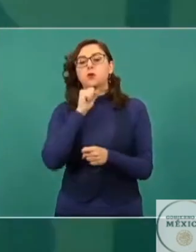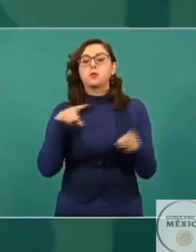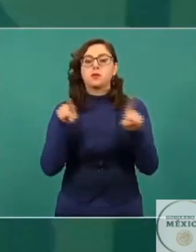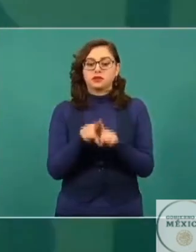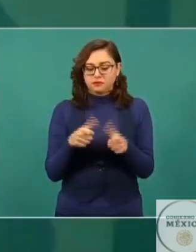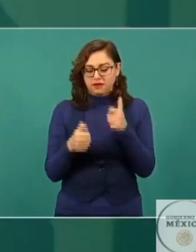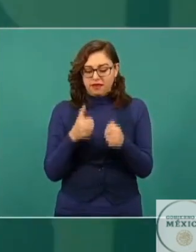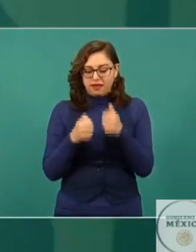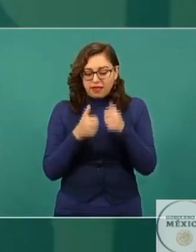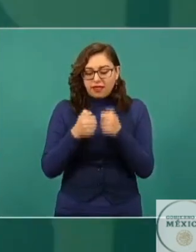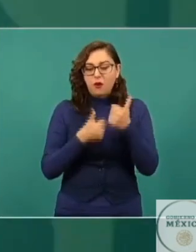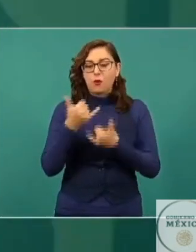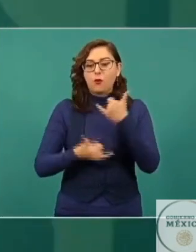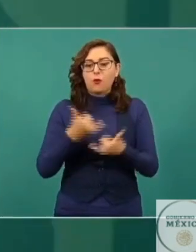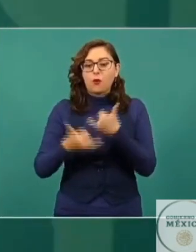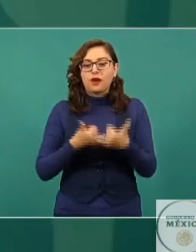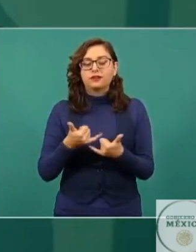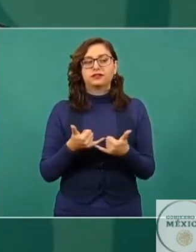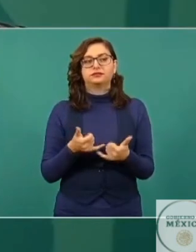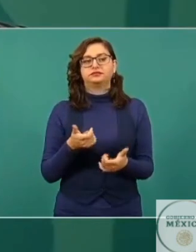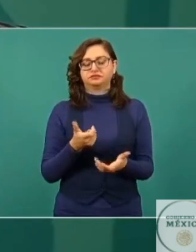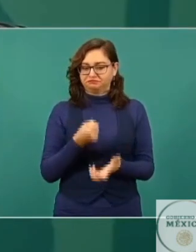jóvenes, para quitarle